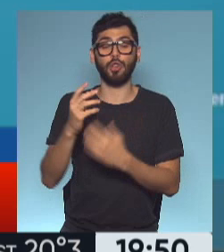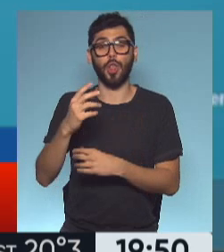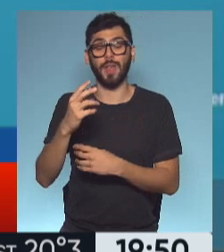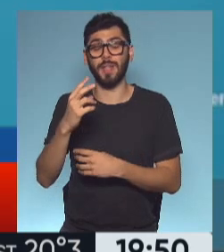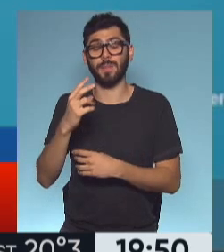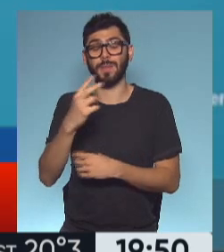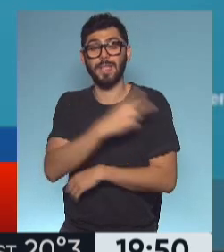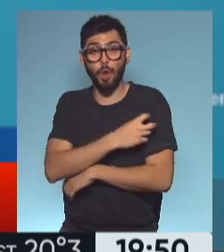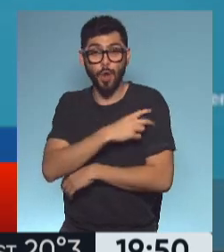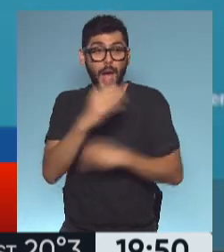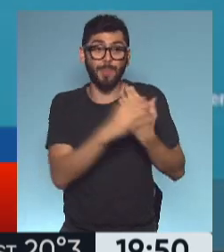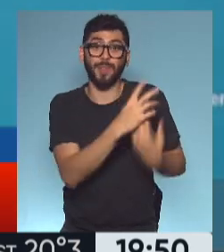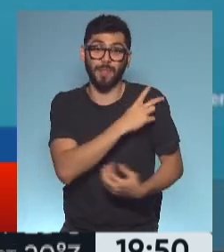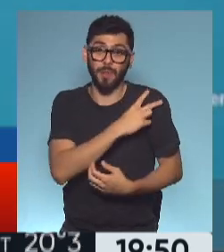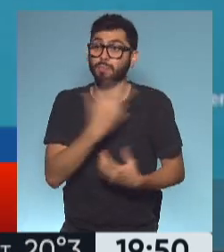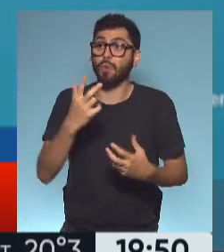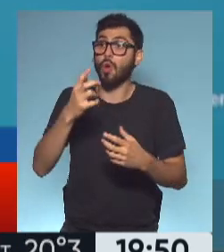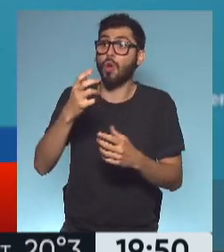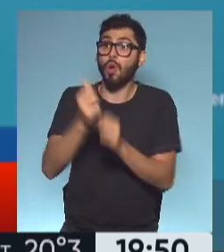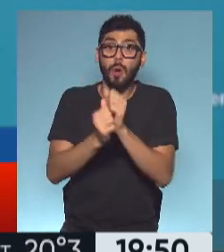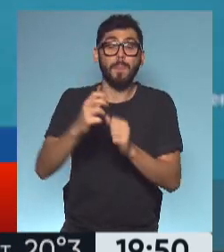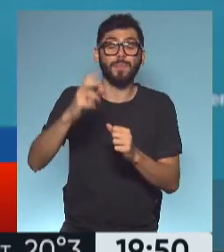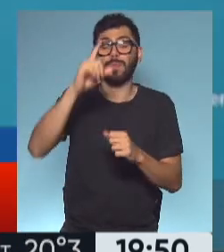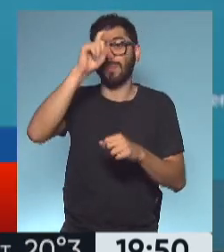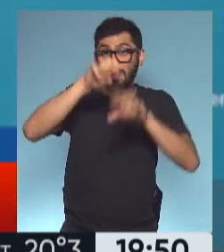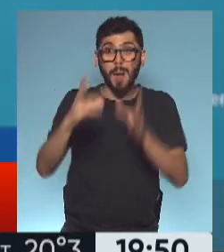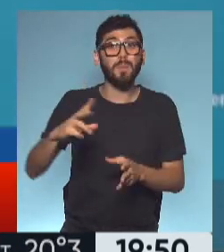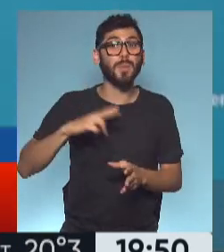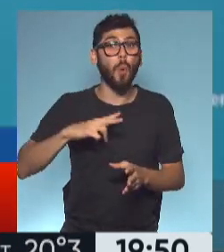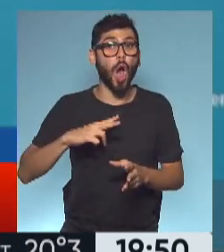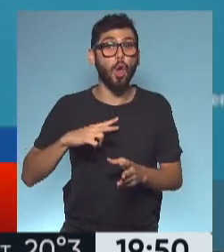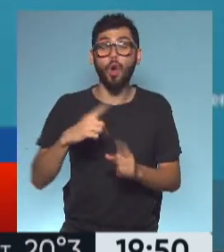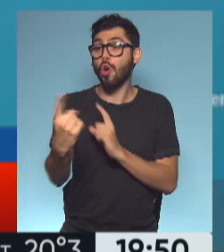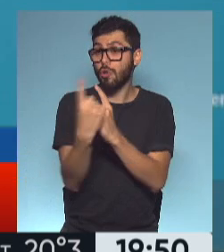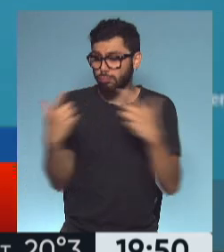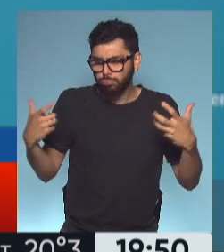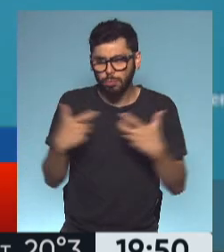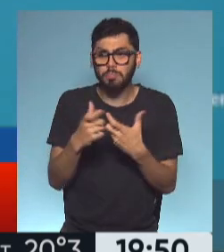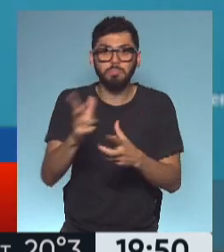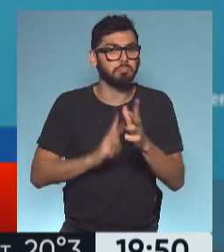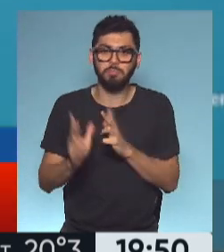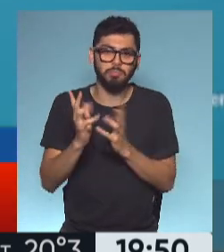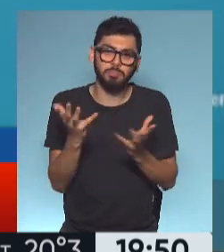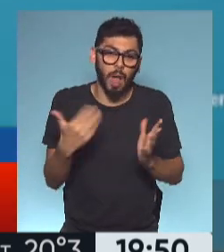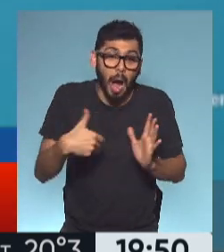con el sistema privado de prepagas, y nos decían que no da más así.